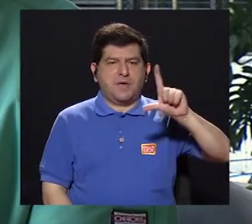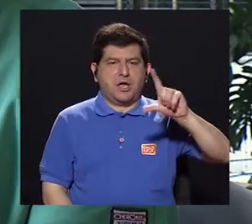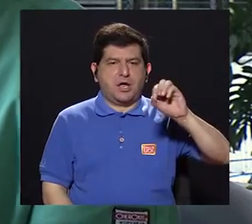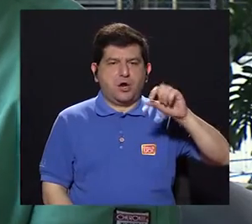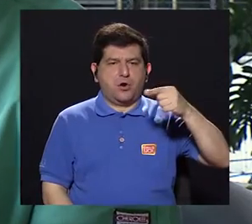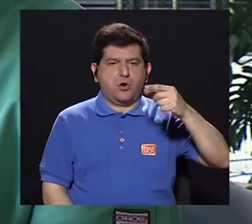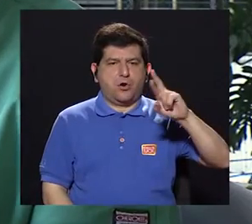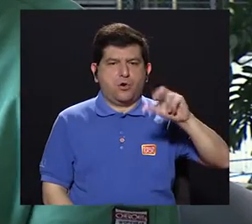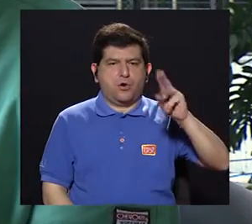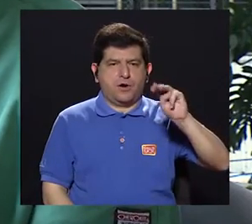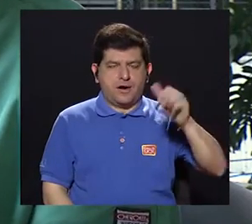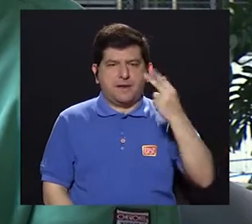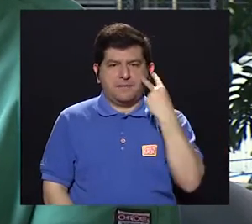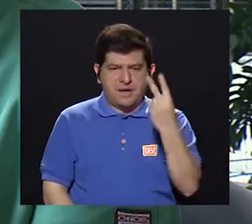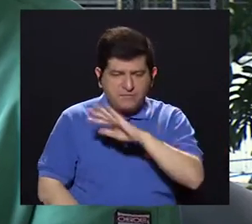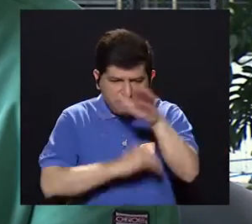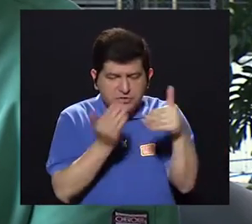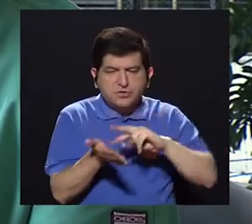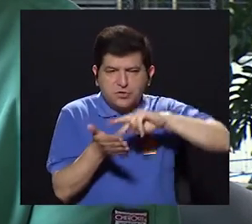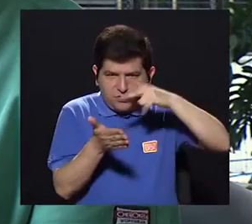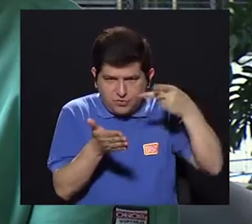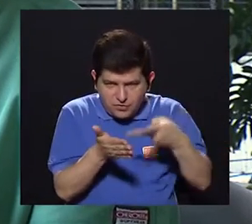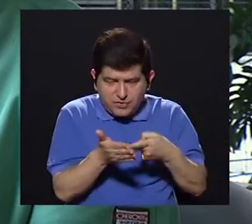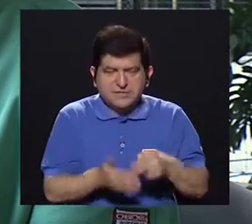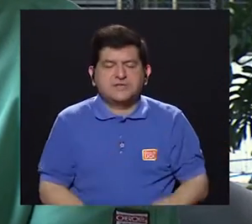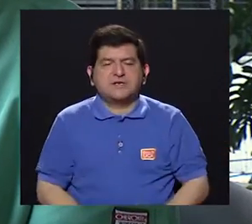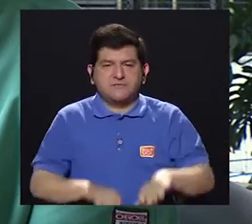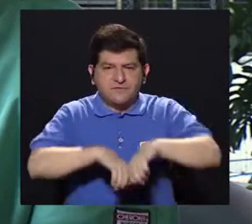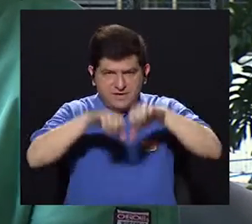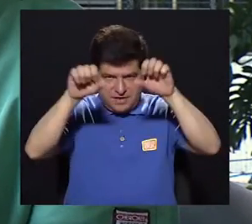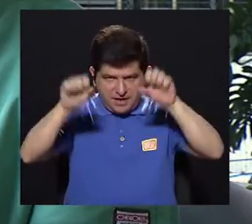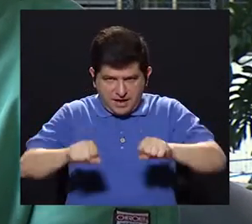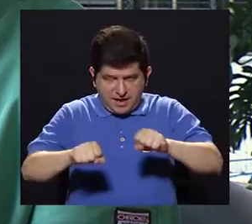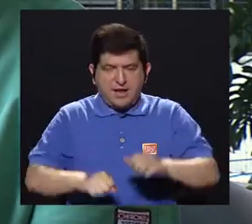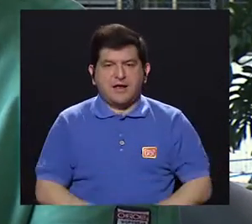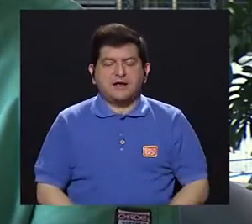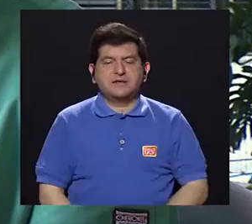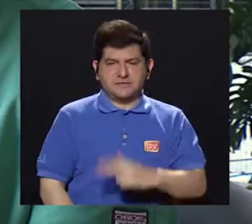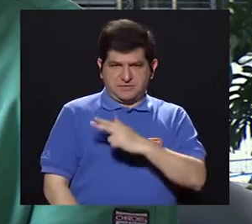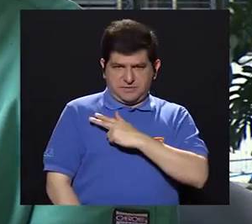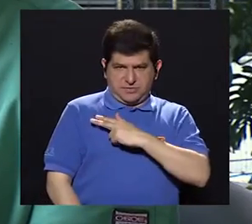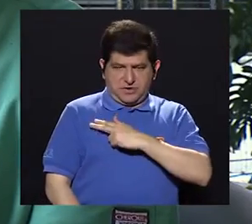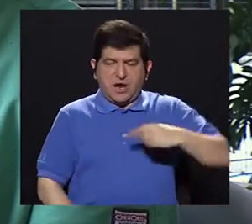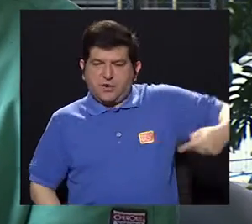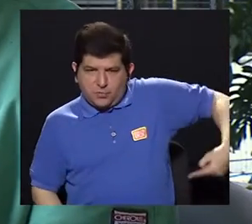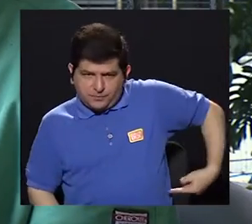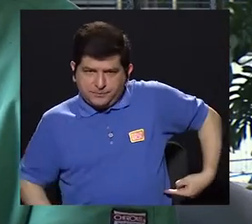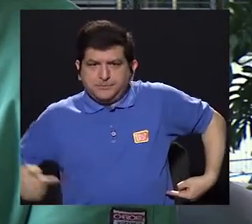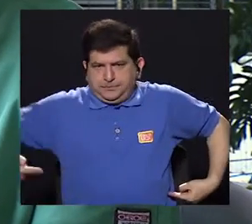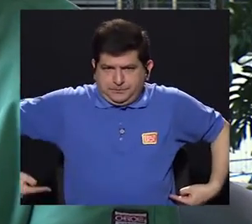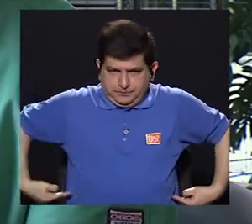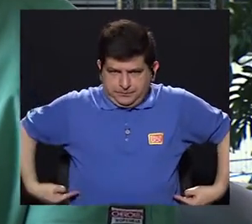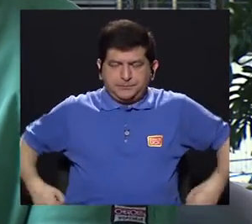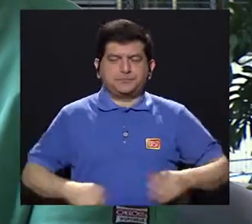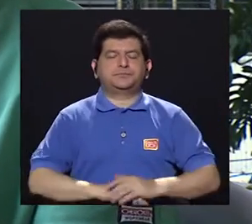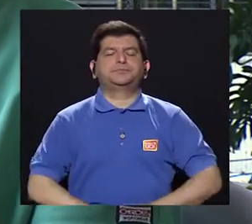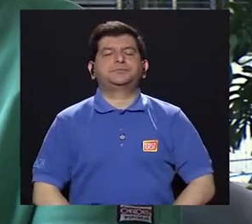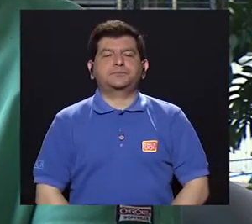intravenosos, que son los que ven todo lo que es el órgano, el sistema urológico, ¿verdad?